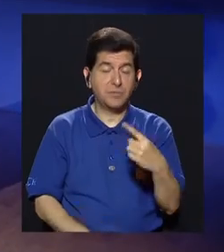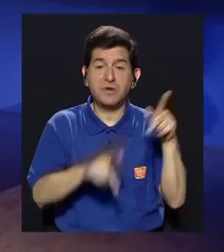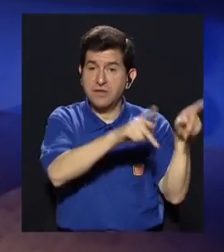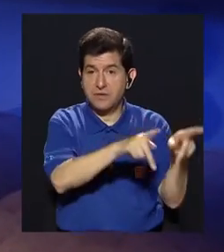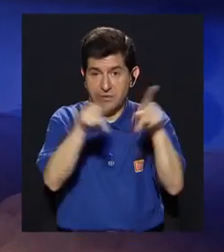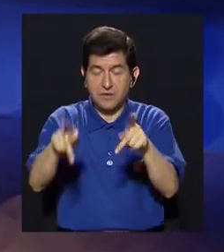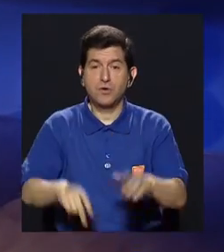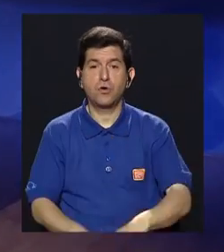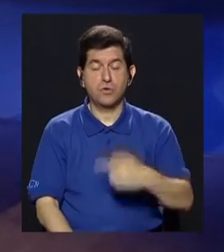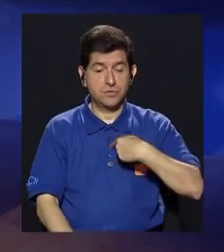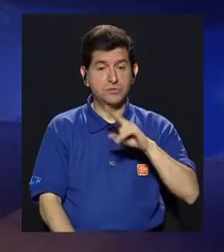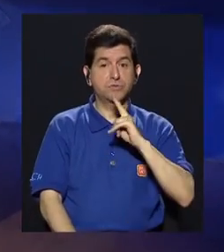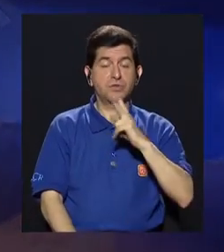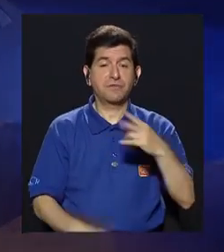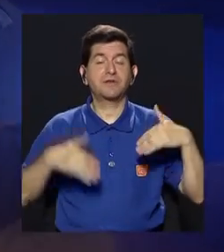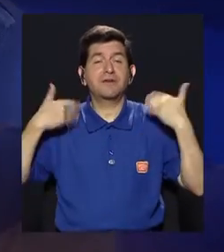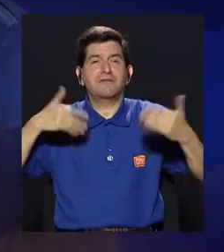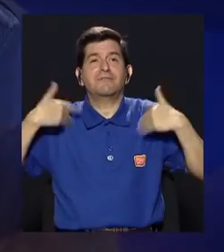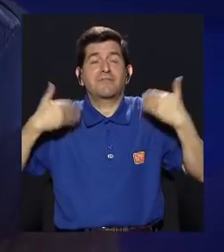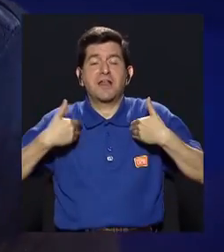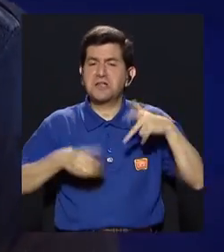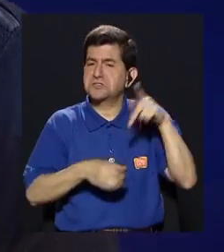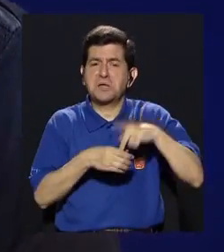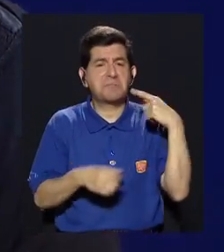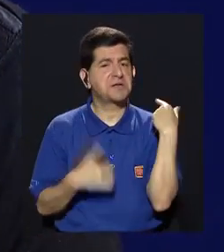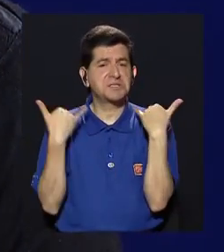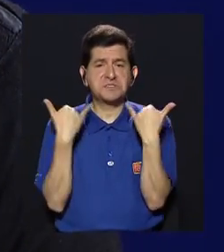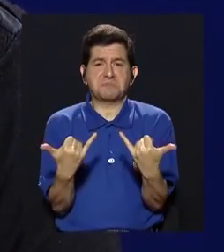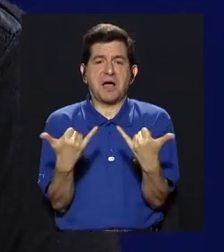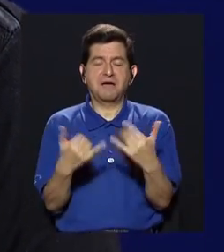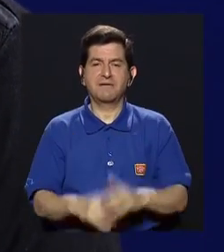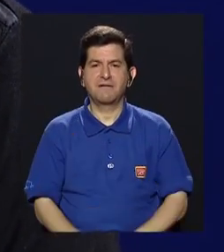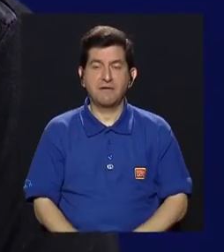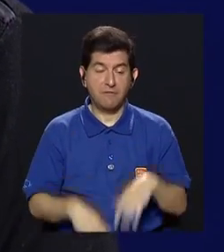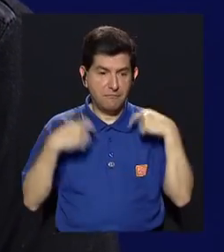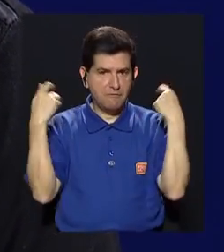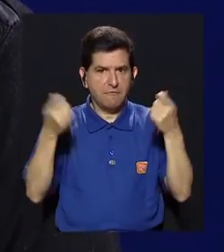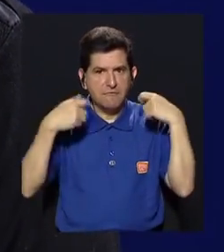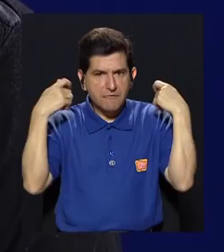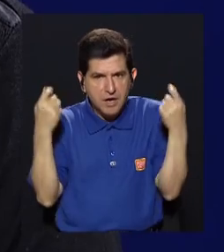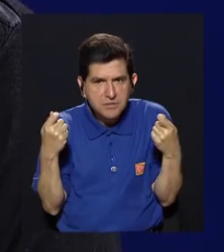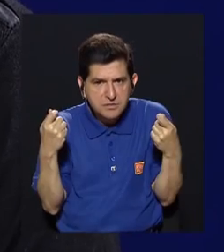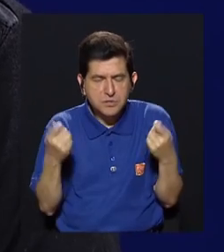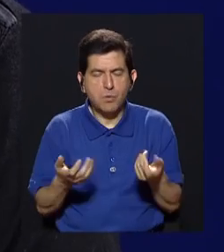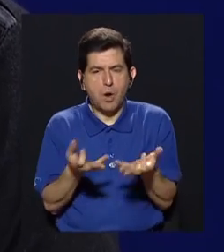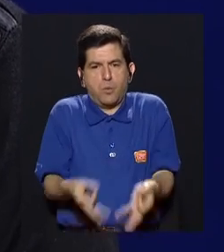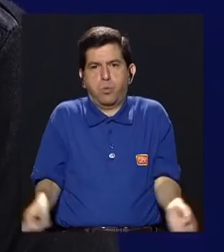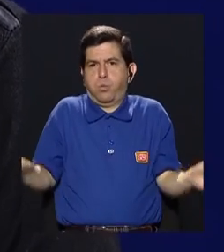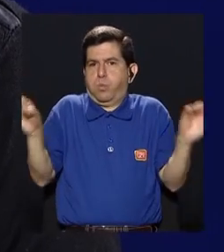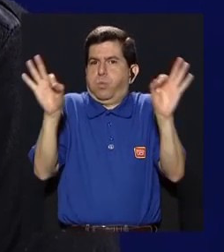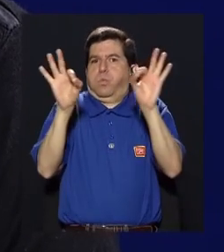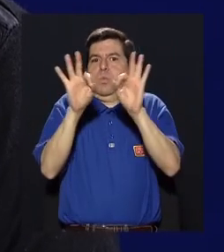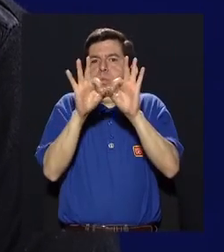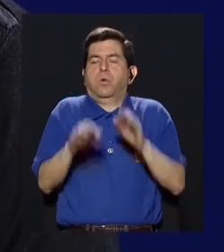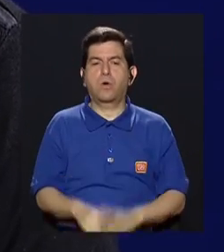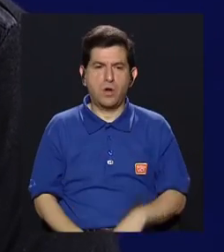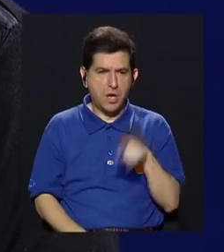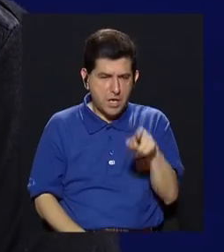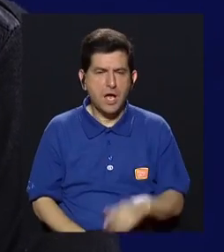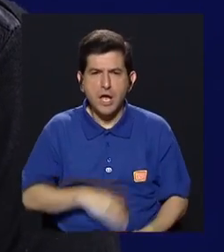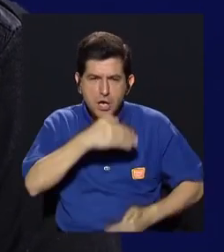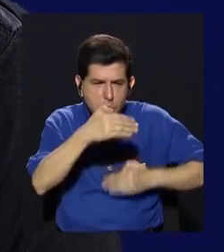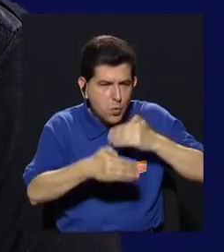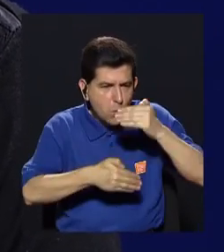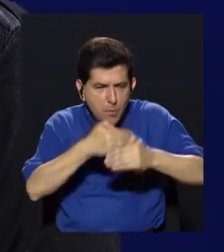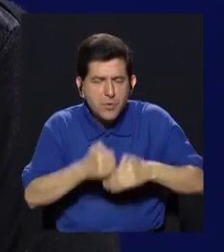mejor documental en el festival de cartagena de indias hace unos días como he dicho alguna gente yo en verdad